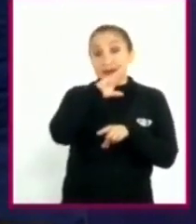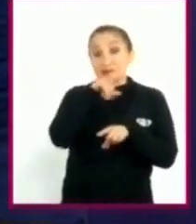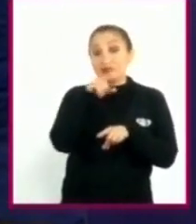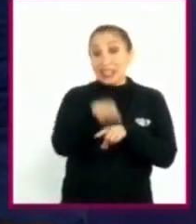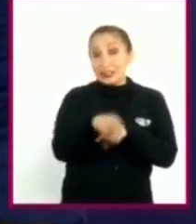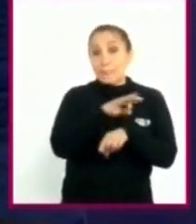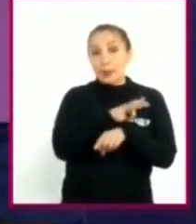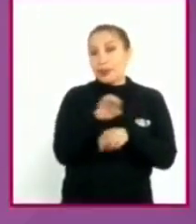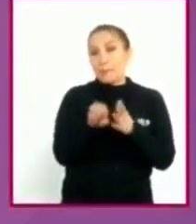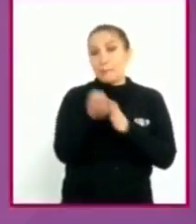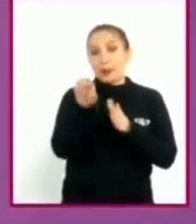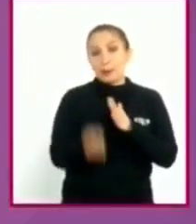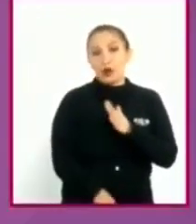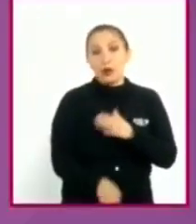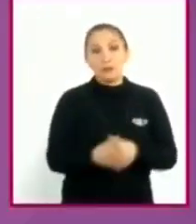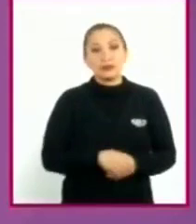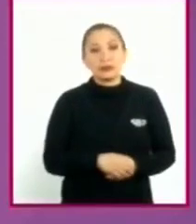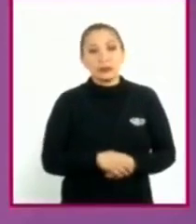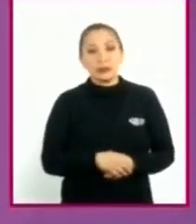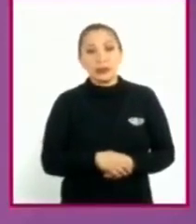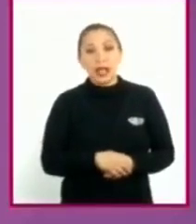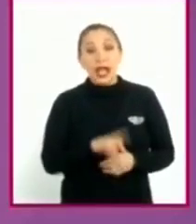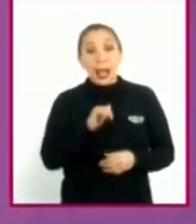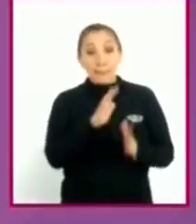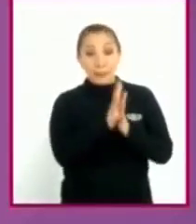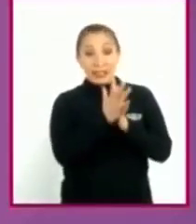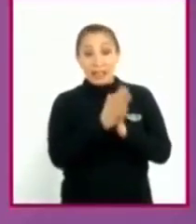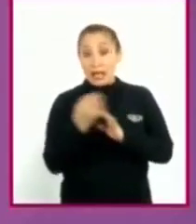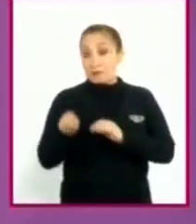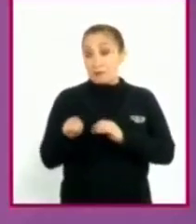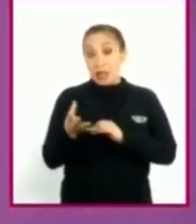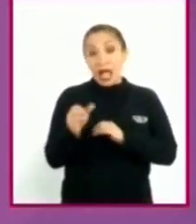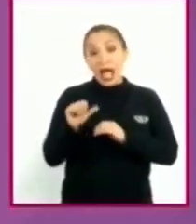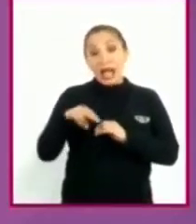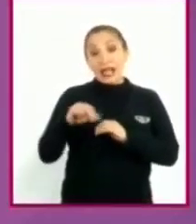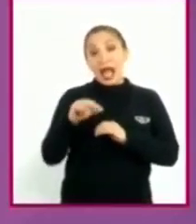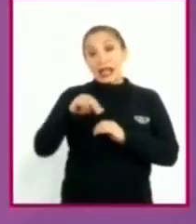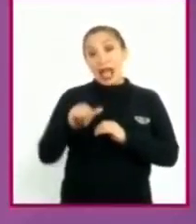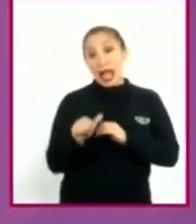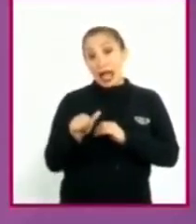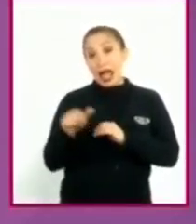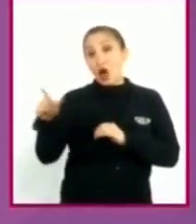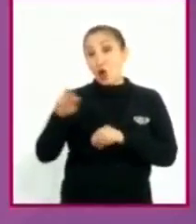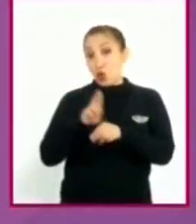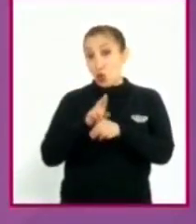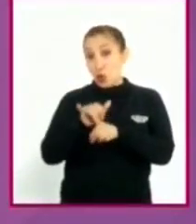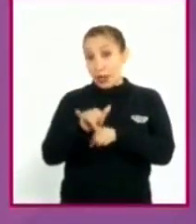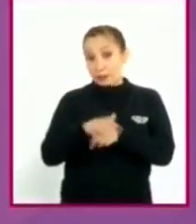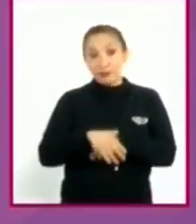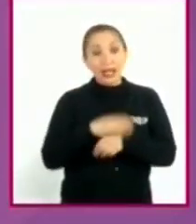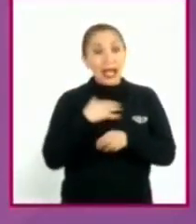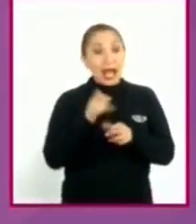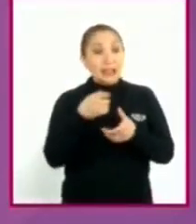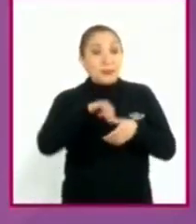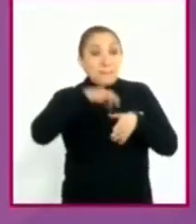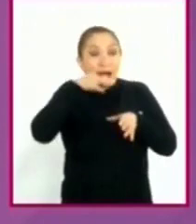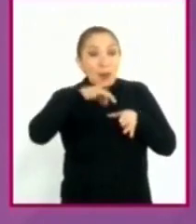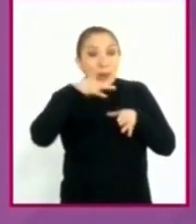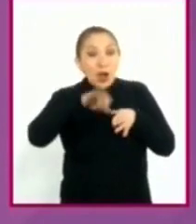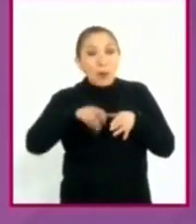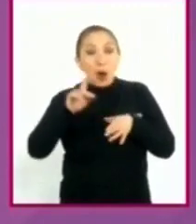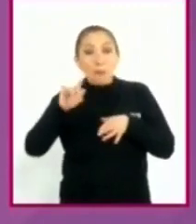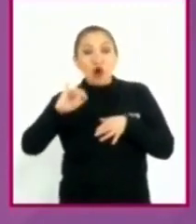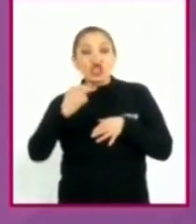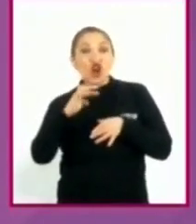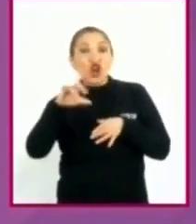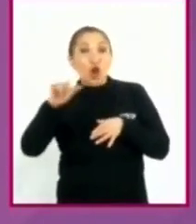estas pueden ser: a la piña la conocen como anana en Uruguay, a las palomitas como